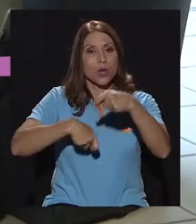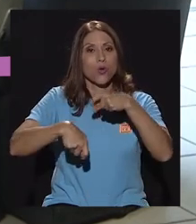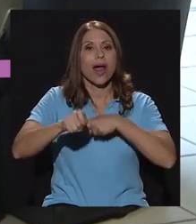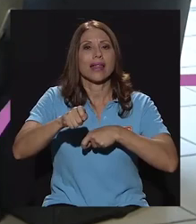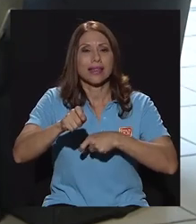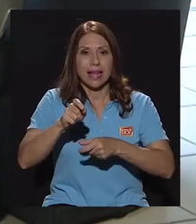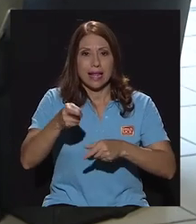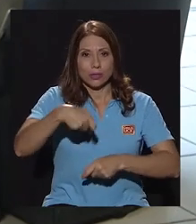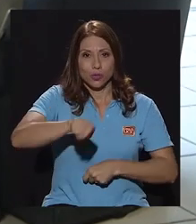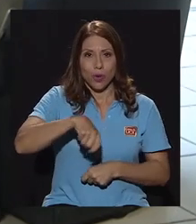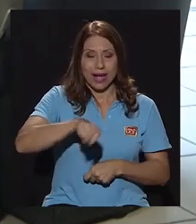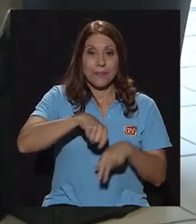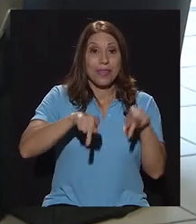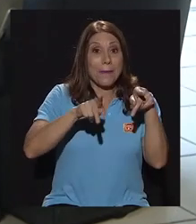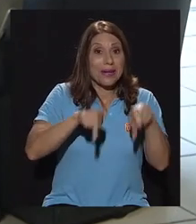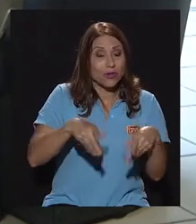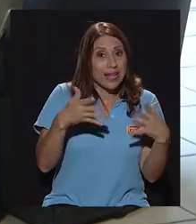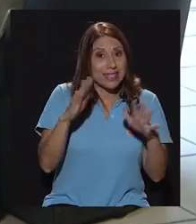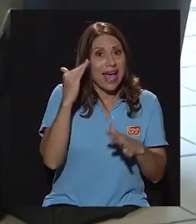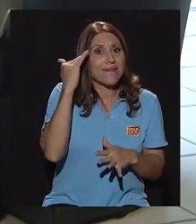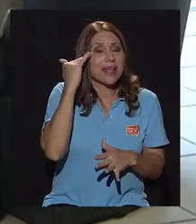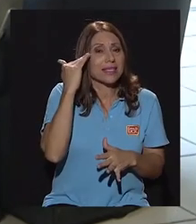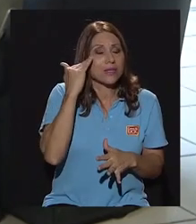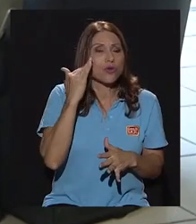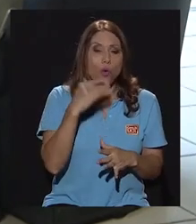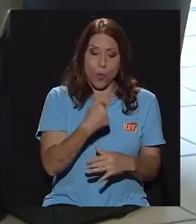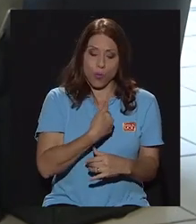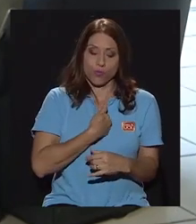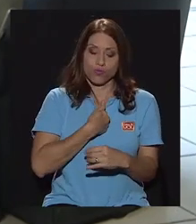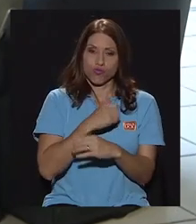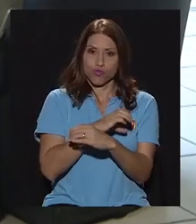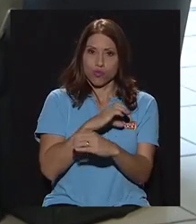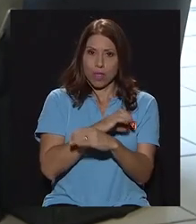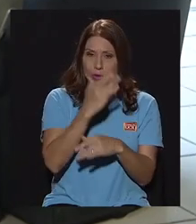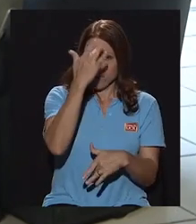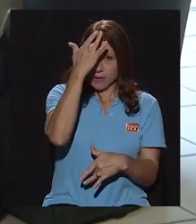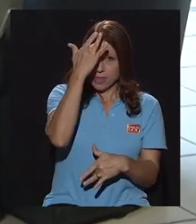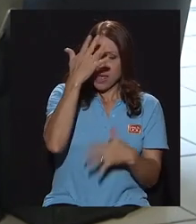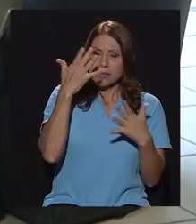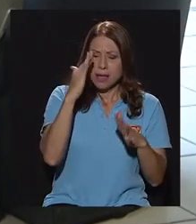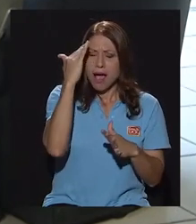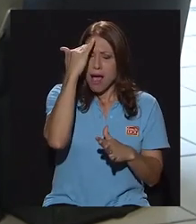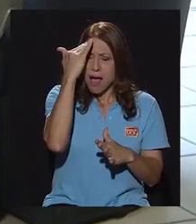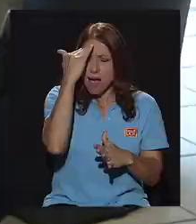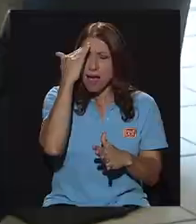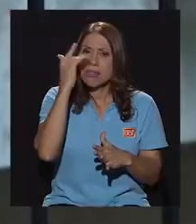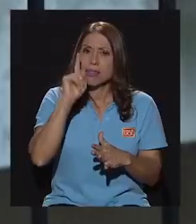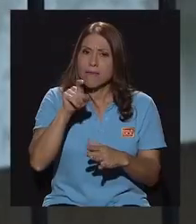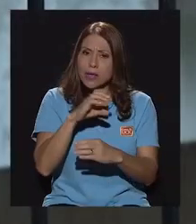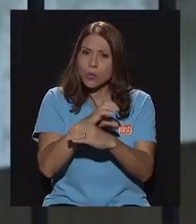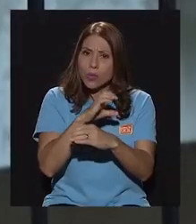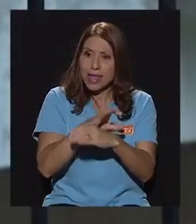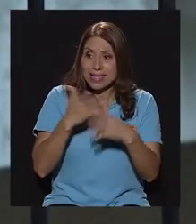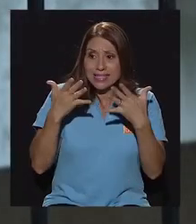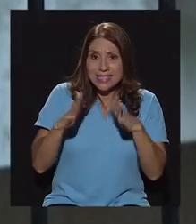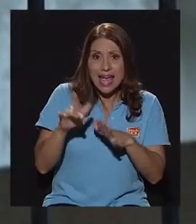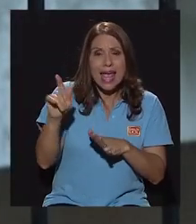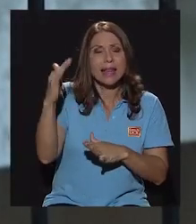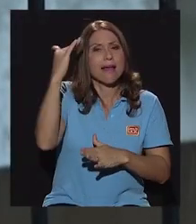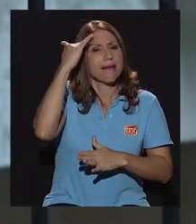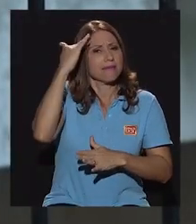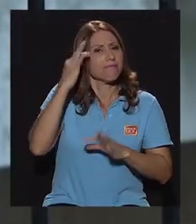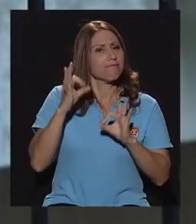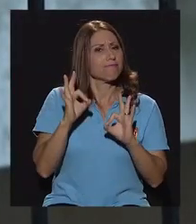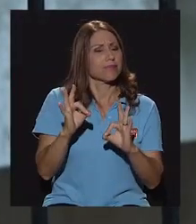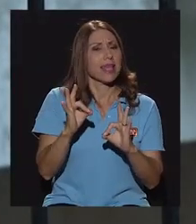paciente se va educando, eso sí, un paciente que tenga un buen autocuidado de su enfermedad, un paciente que se haya adiestrado